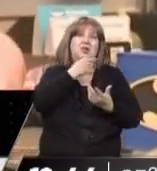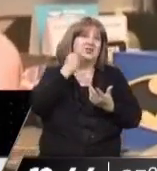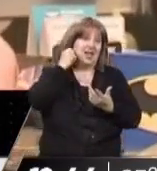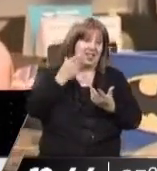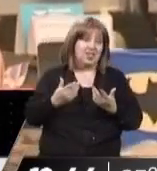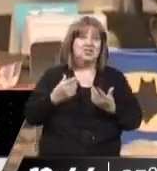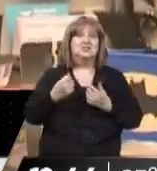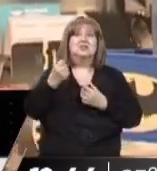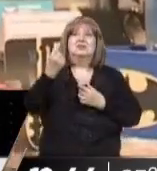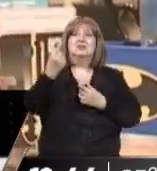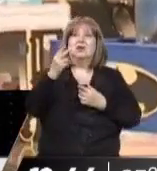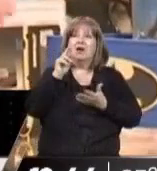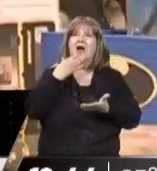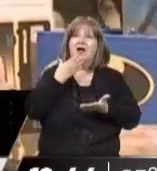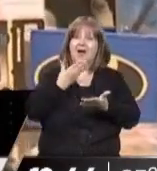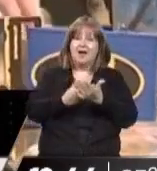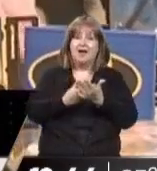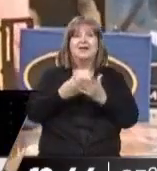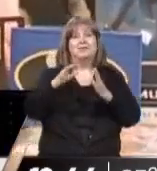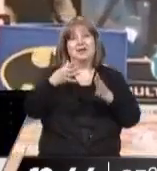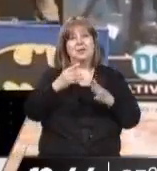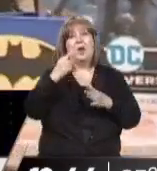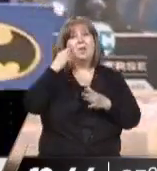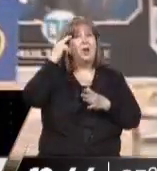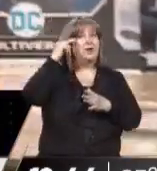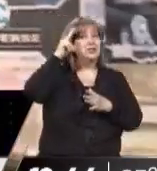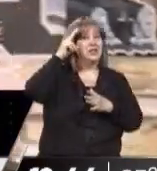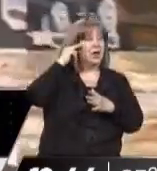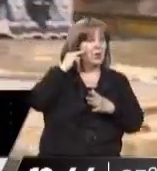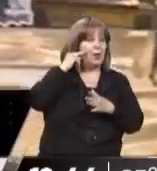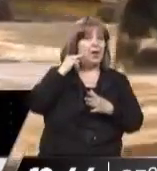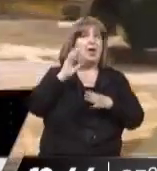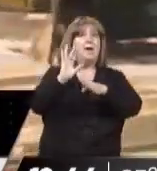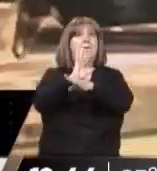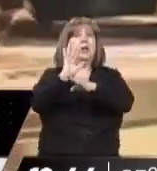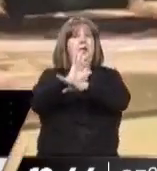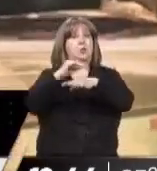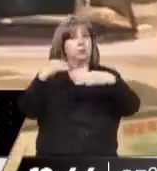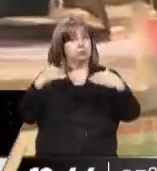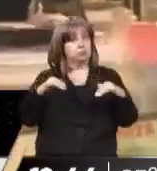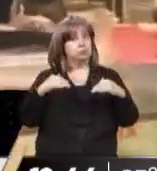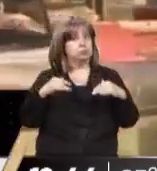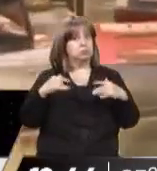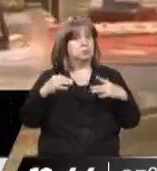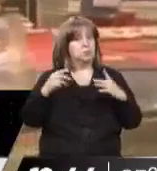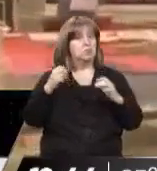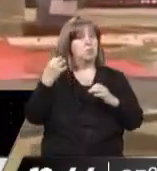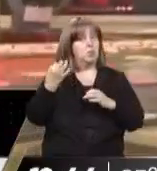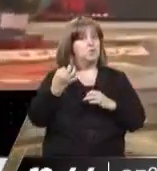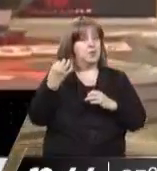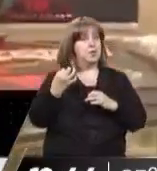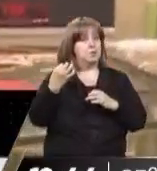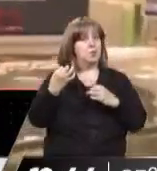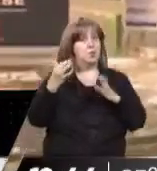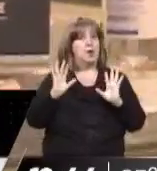15 años, y las películas me encantaron. O sea, poniéndolo en la época, el 89, eran películas muy arriesgadas, muy oscuras, bien con la onda